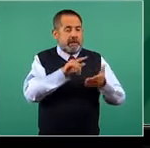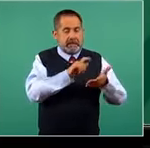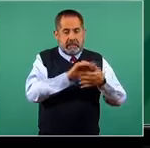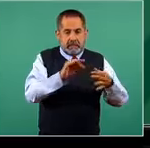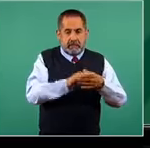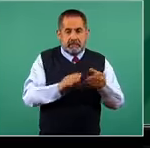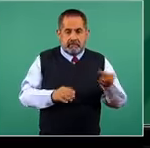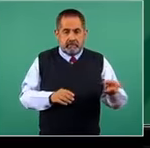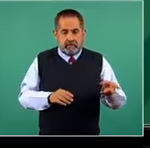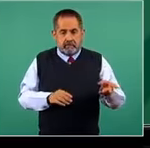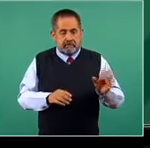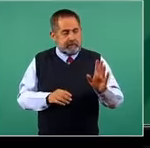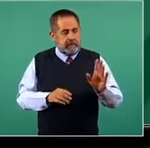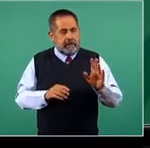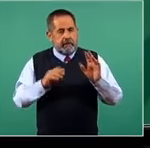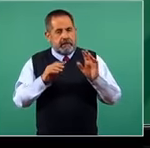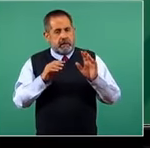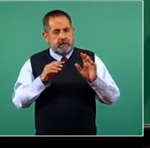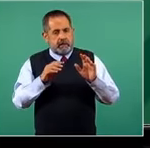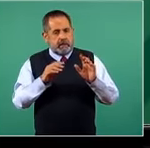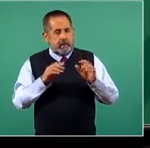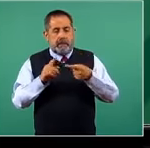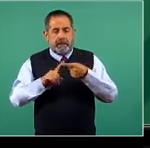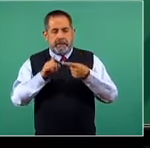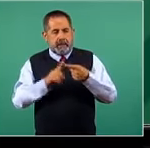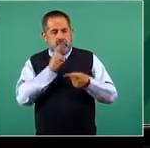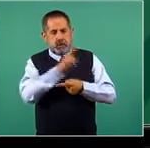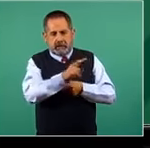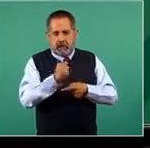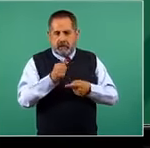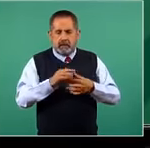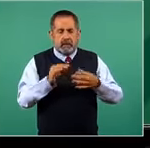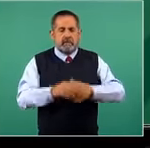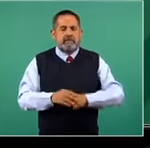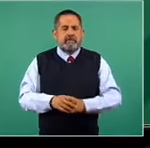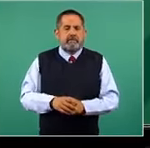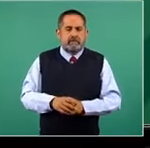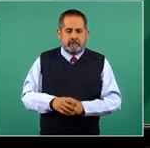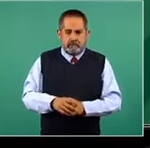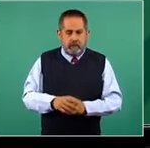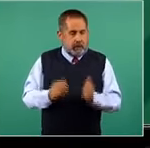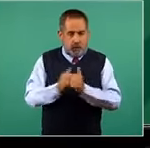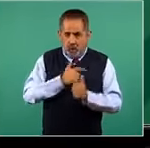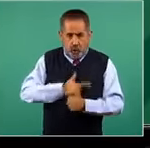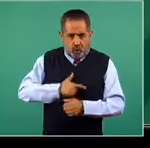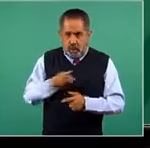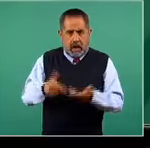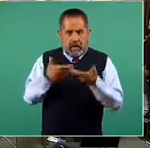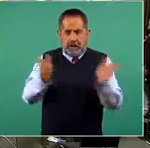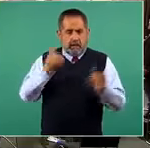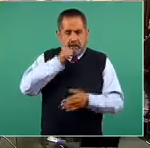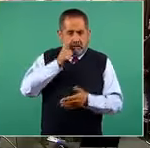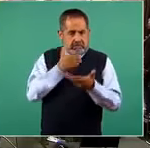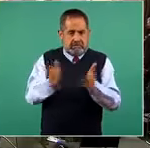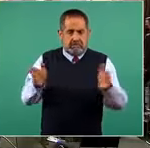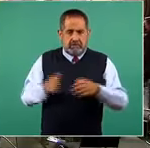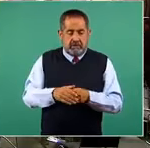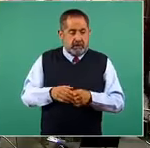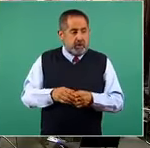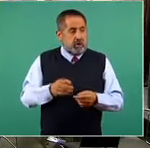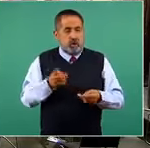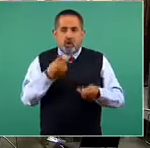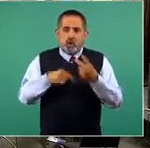El Universal, no se quede sin la primera parte de su respuesta. Cuando guste, aquí estamos siempre. Dice que no nos